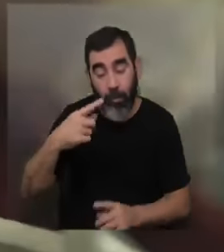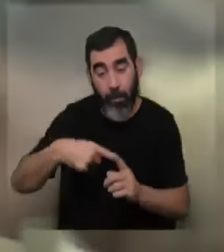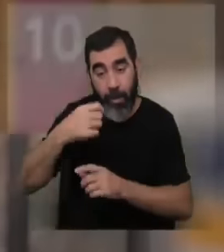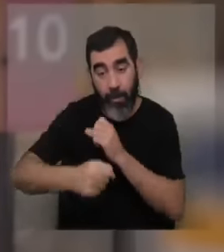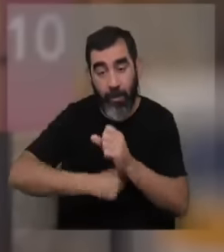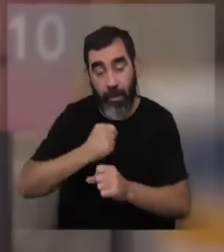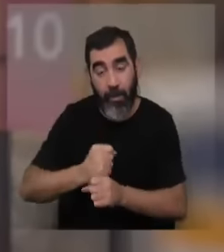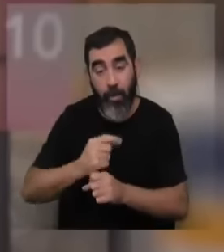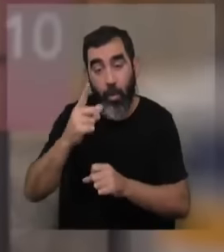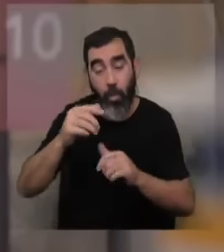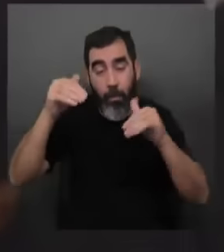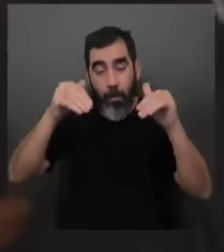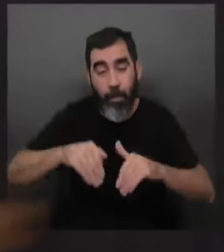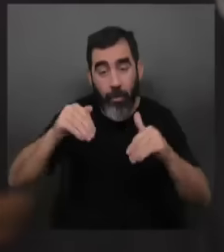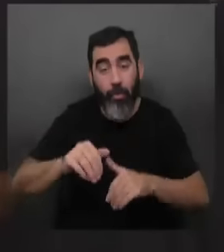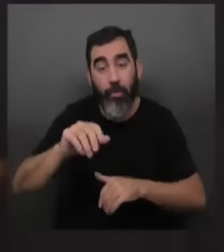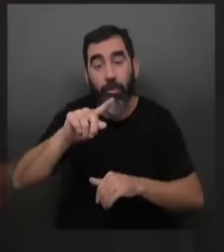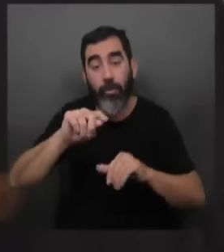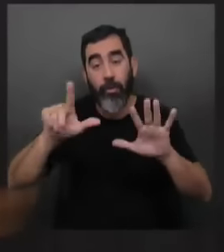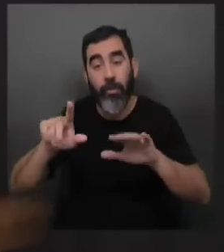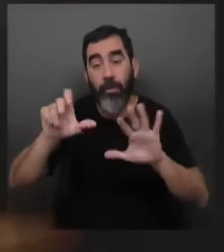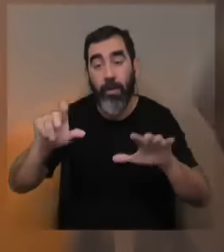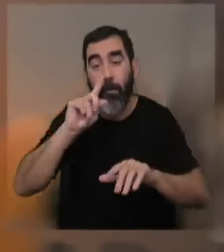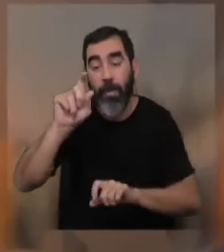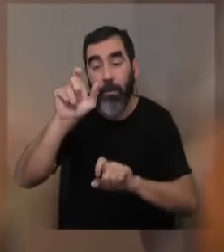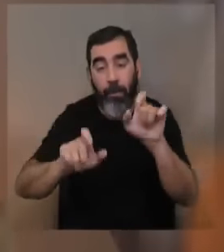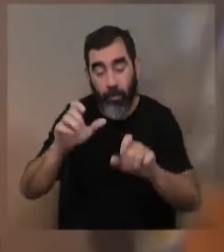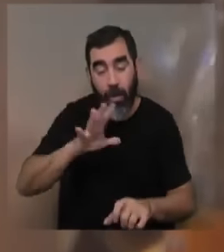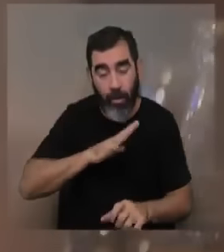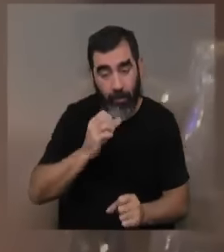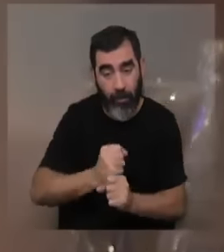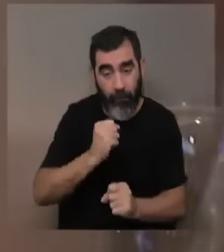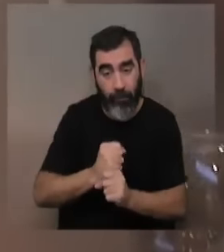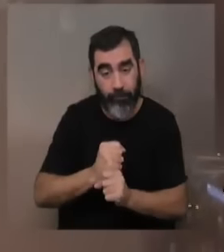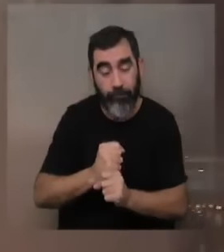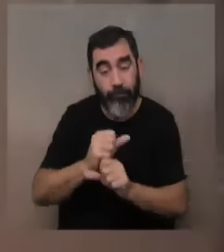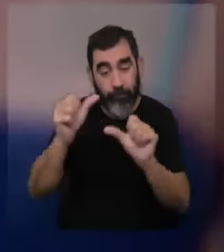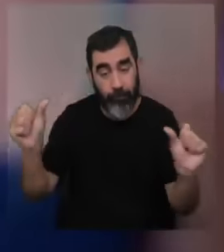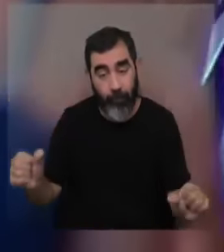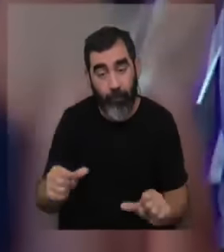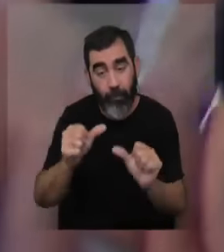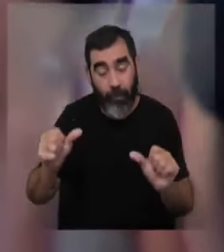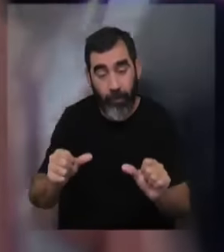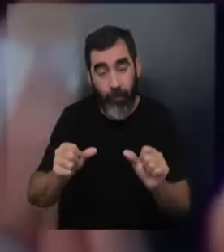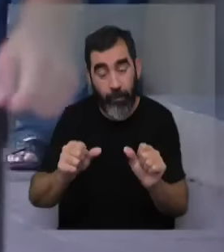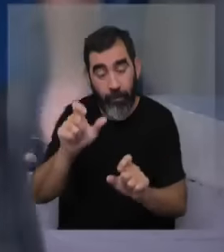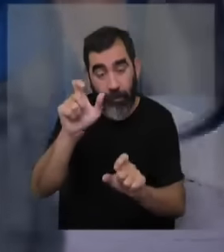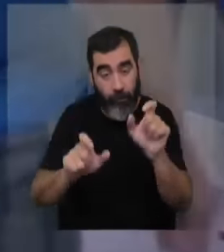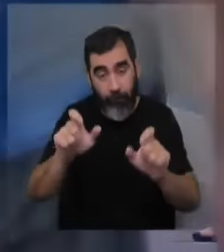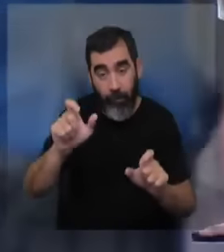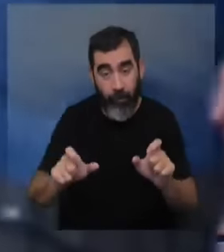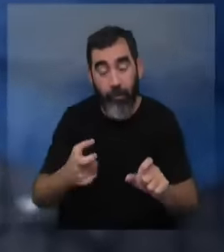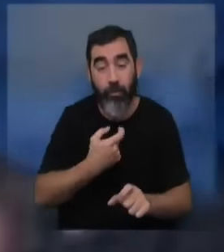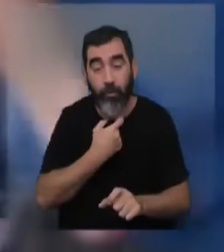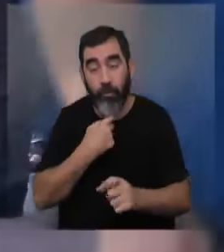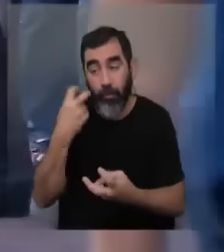más de 176,000 personas con trabajo por último la actividad la tasa de actividad que mide a la población ocupada